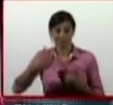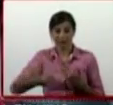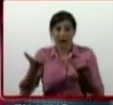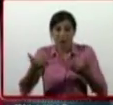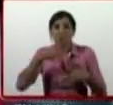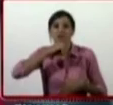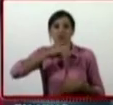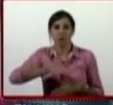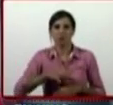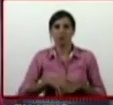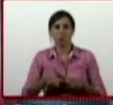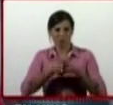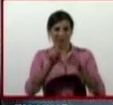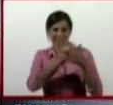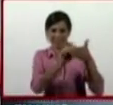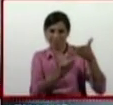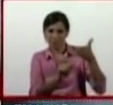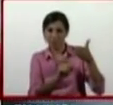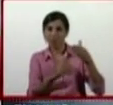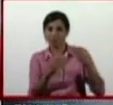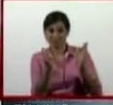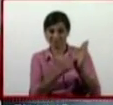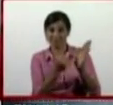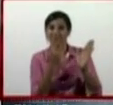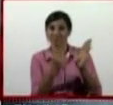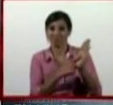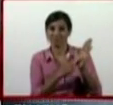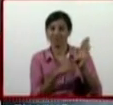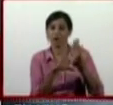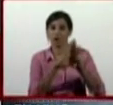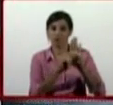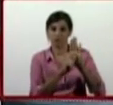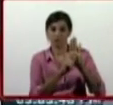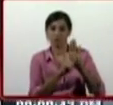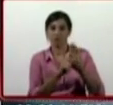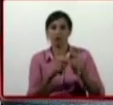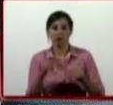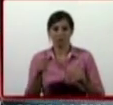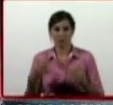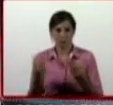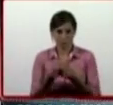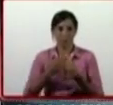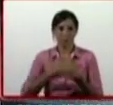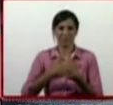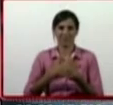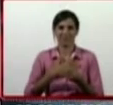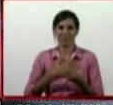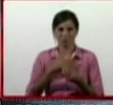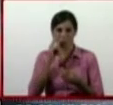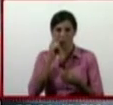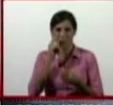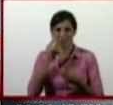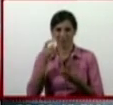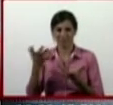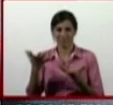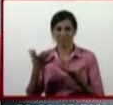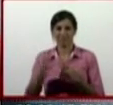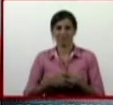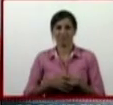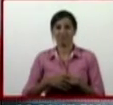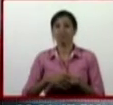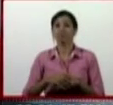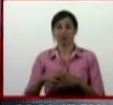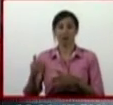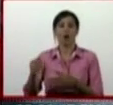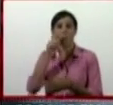lo escribimos en la Constitución. Aquí tengo a un constituyente que estuvo allá escribiendo esta